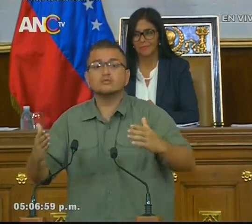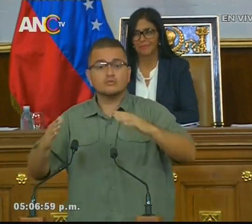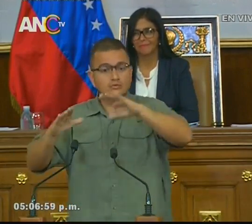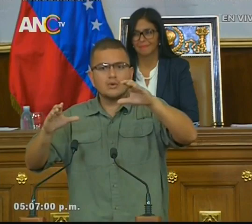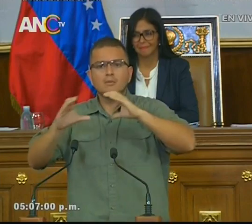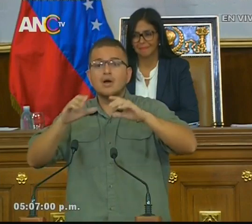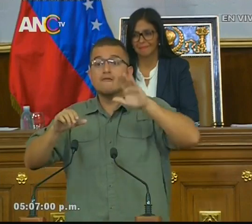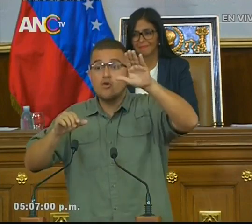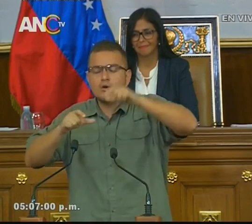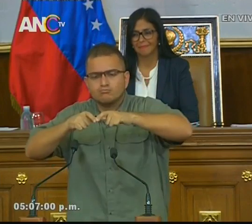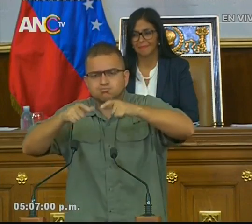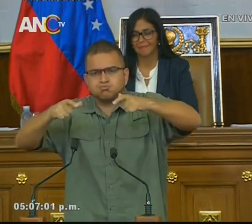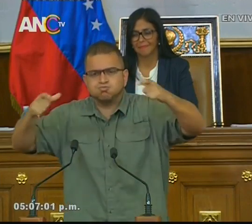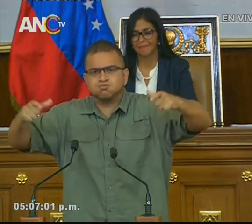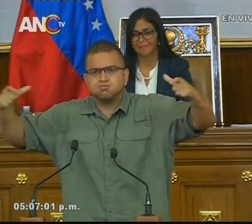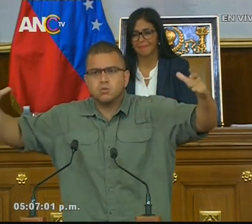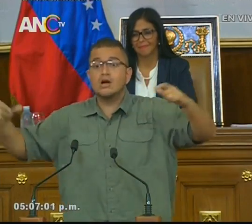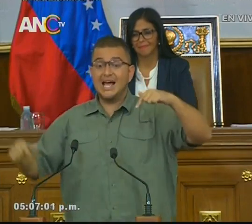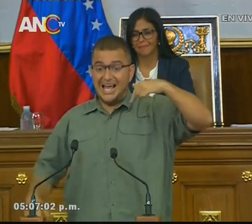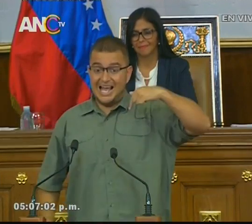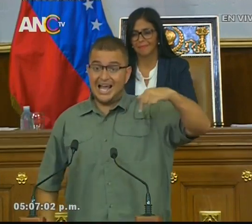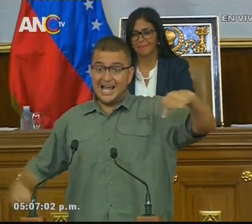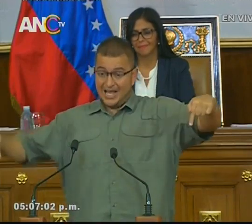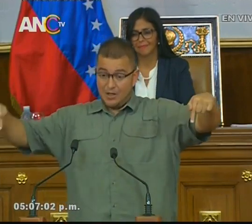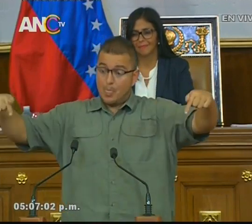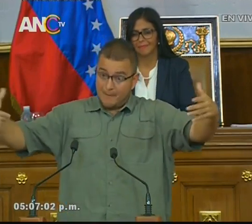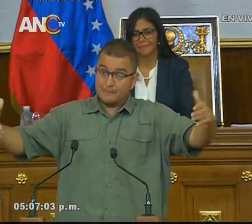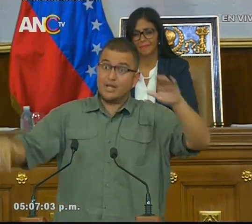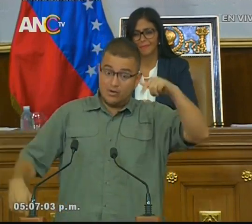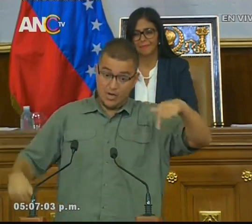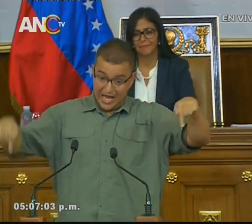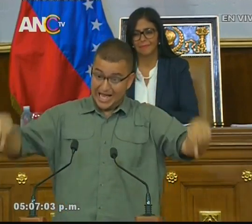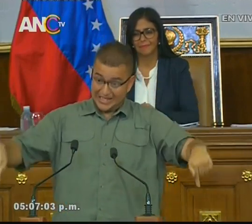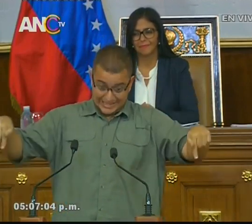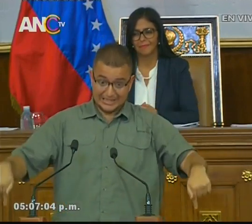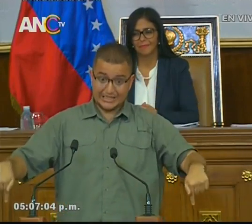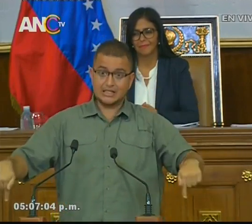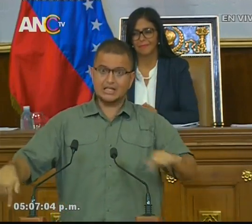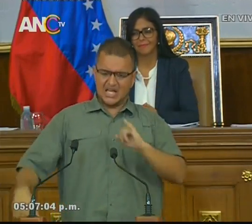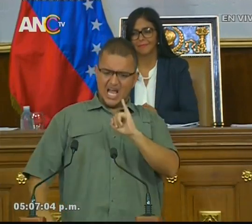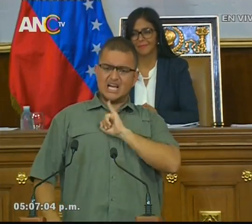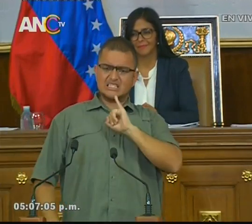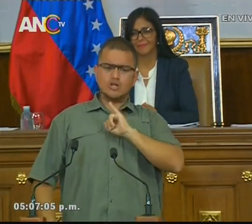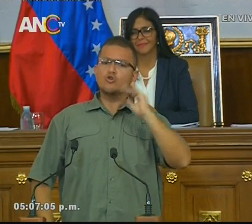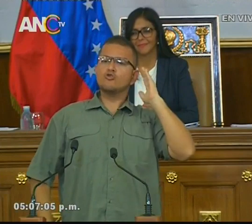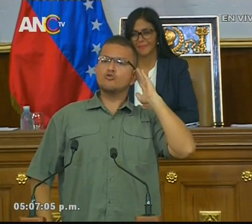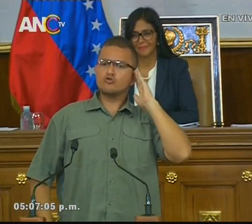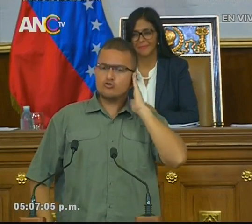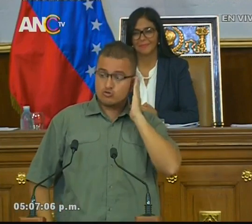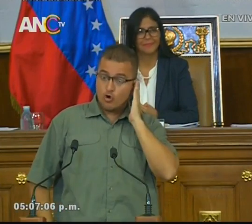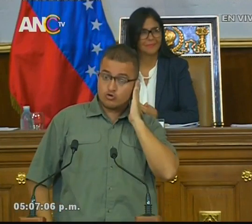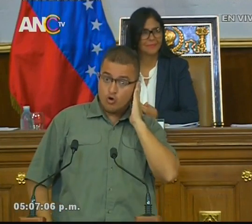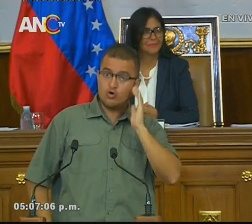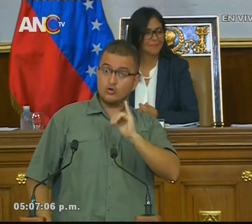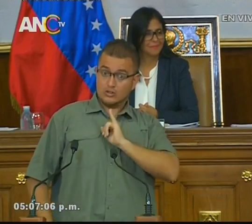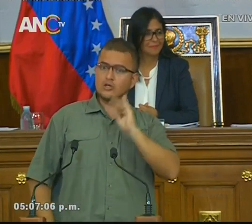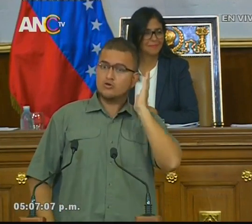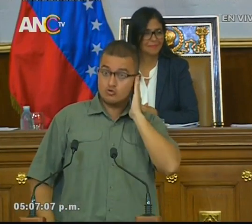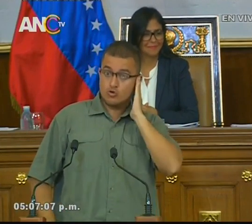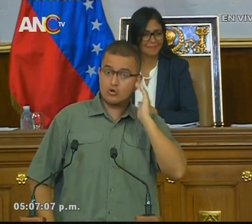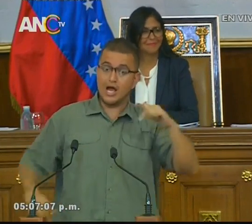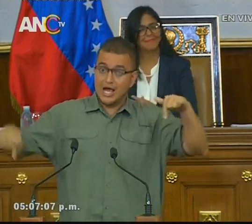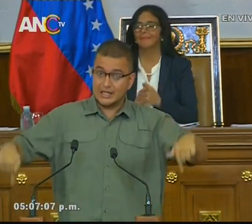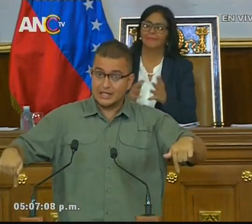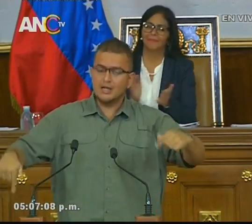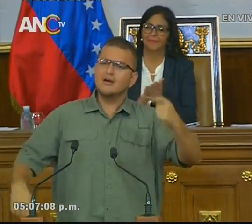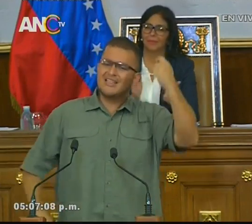sabemos. Y la forma de lograr una buena comunicación con nuestros hijos sordos es a través de la lengua de señas venezolana, porque la identidad